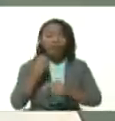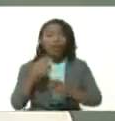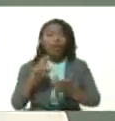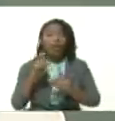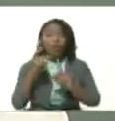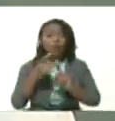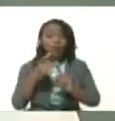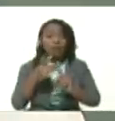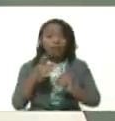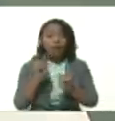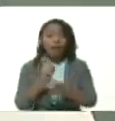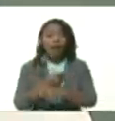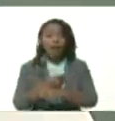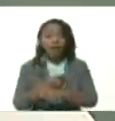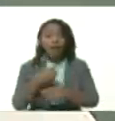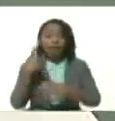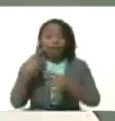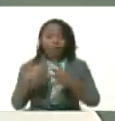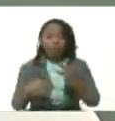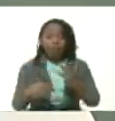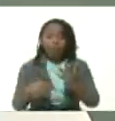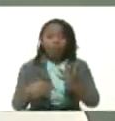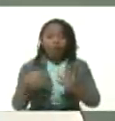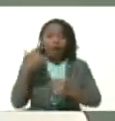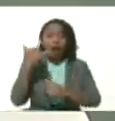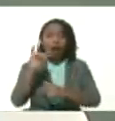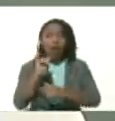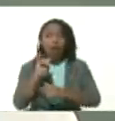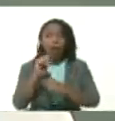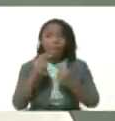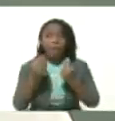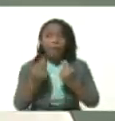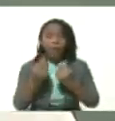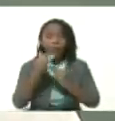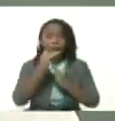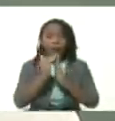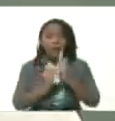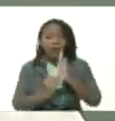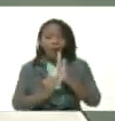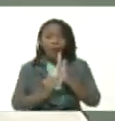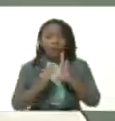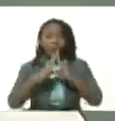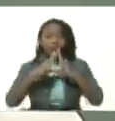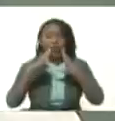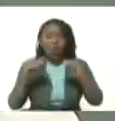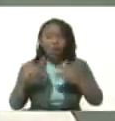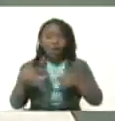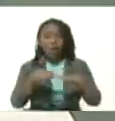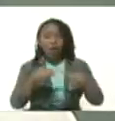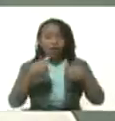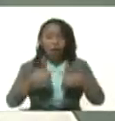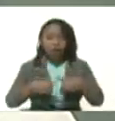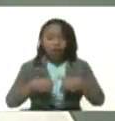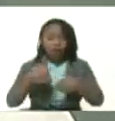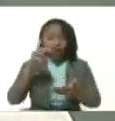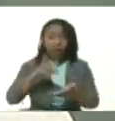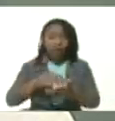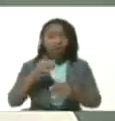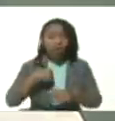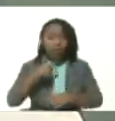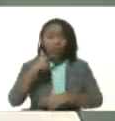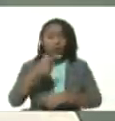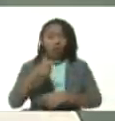etc. Contamos con el precio más bajo de toda la región andina, y eso se lo digo porque yo